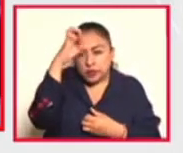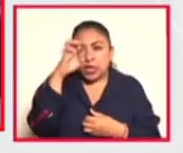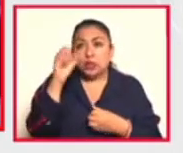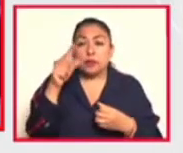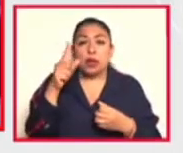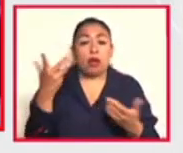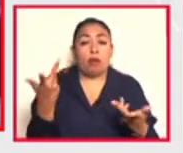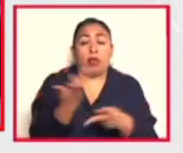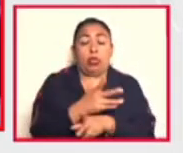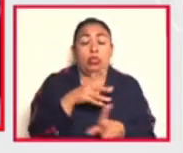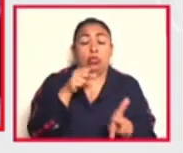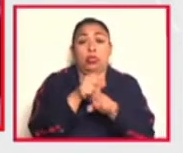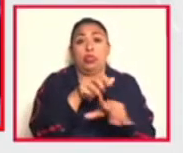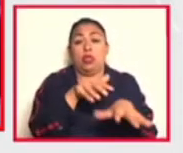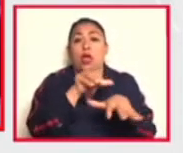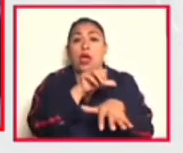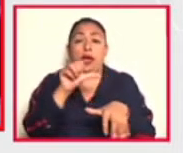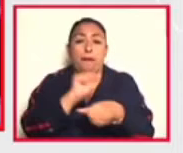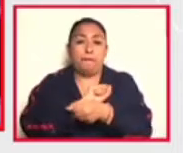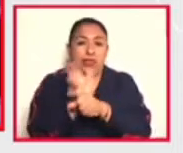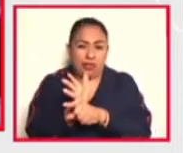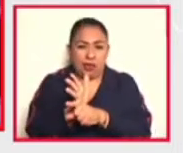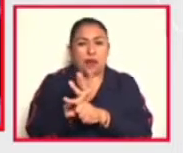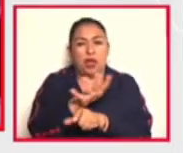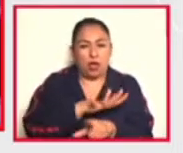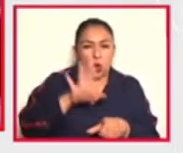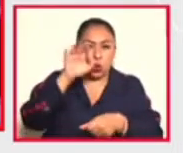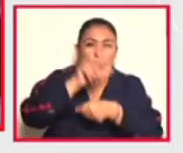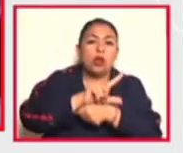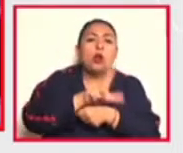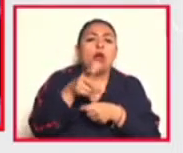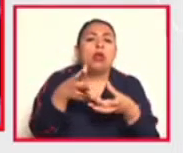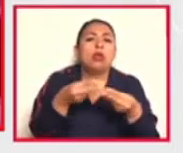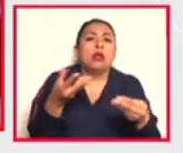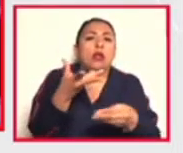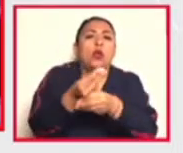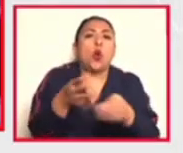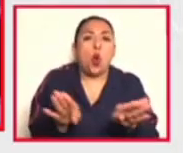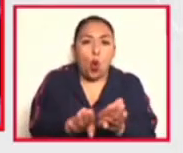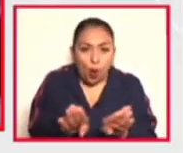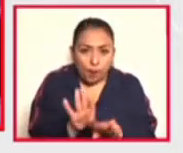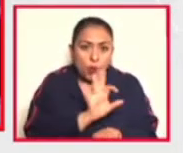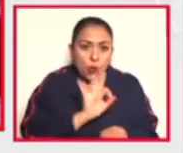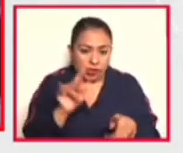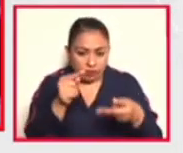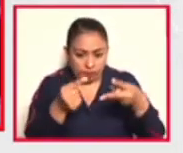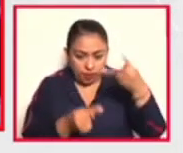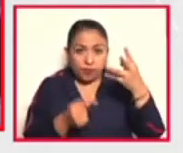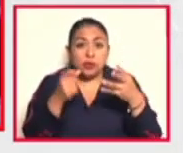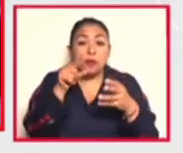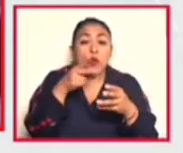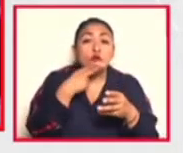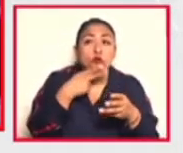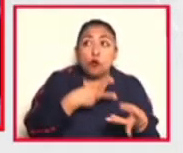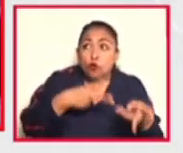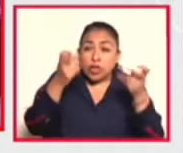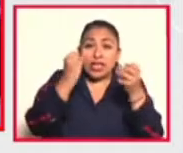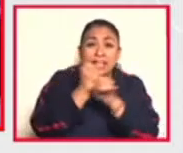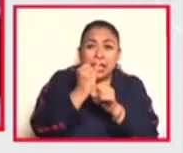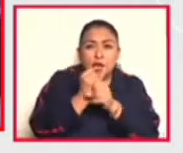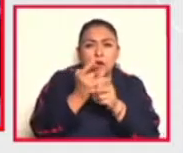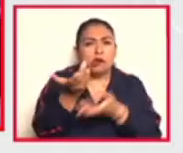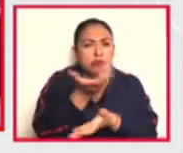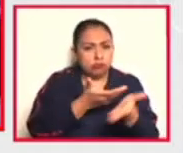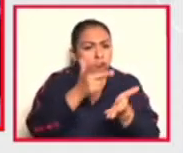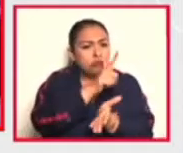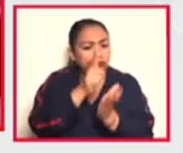pandemia en el patrimonio cultural y las posibles soluciones, así como su digitalización, el comercio ilícito y el